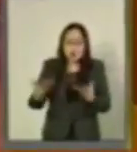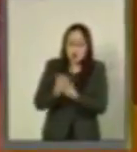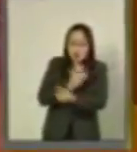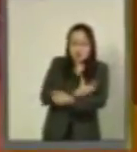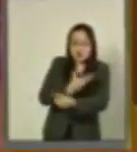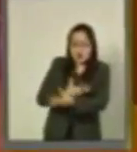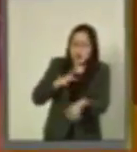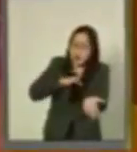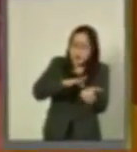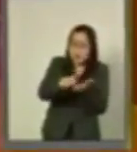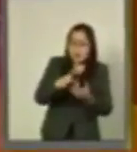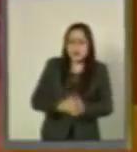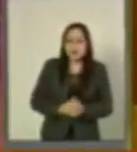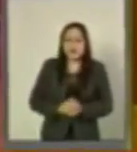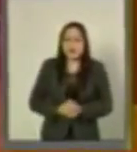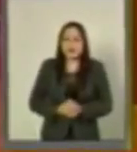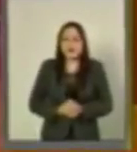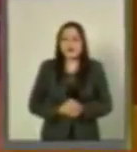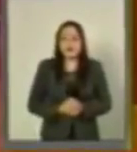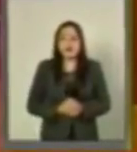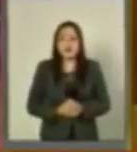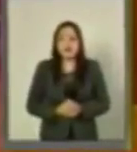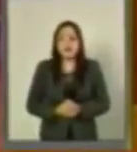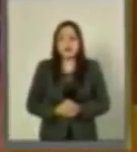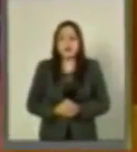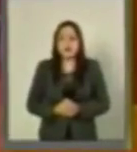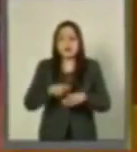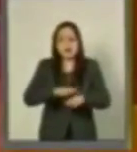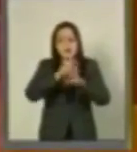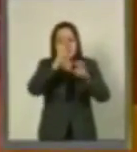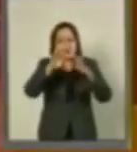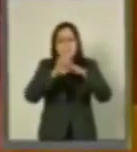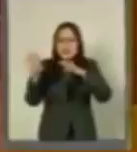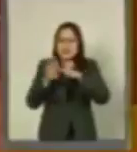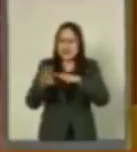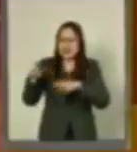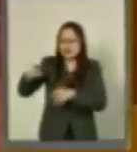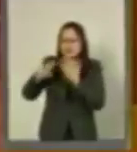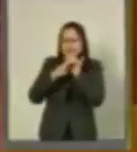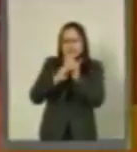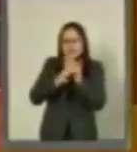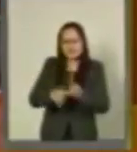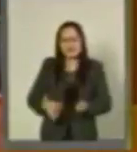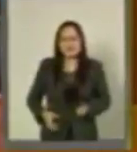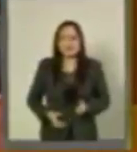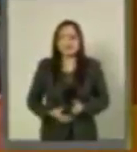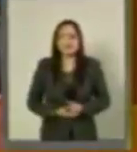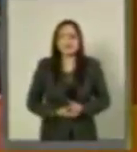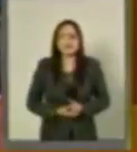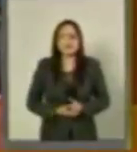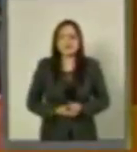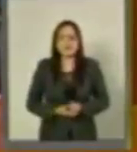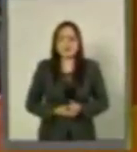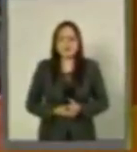en apoyo. En el tema de migrantes, usted dice que,